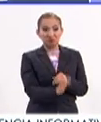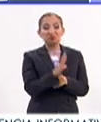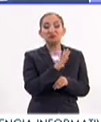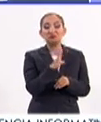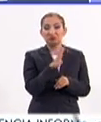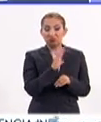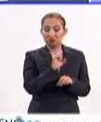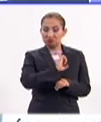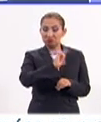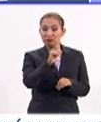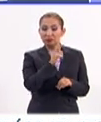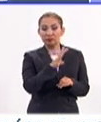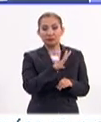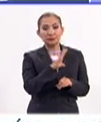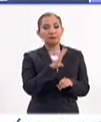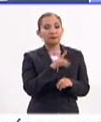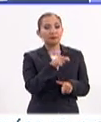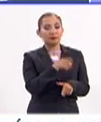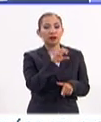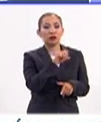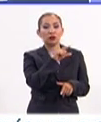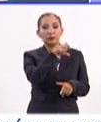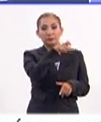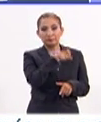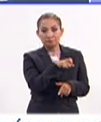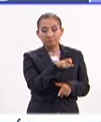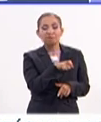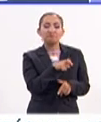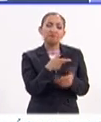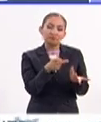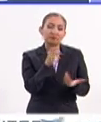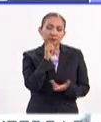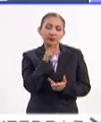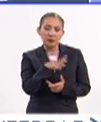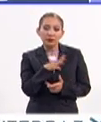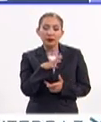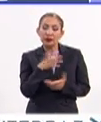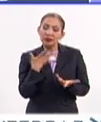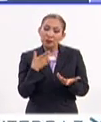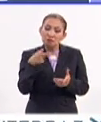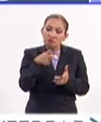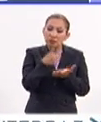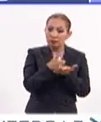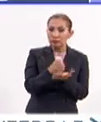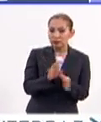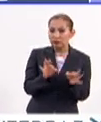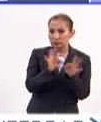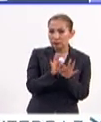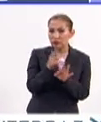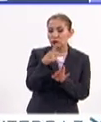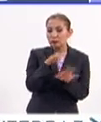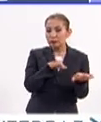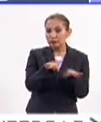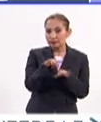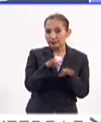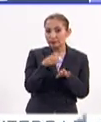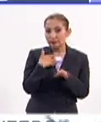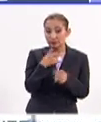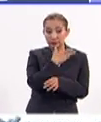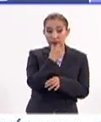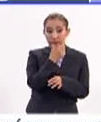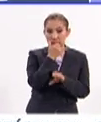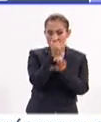80% el prestigio que tiene el Colegio de México, aunque por cierto también cumple un papel ahí importantísimo, su función como